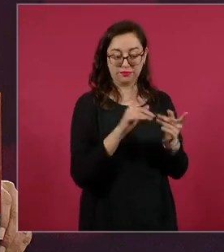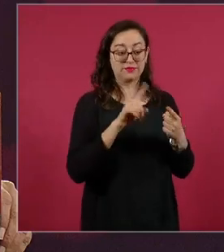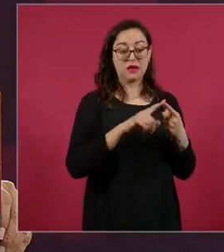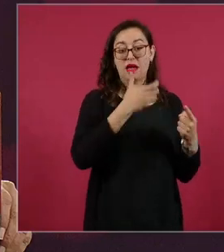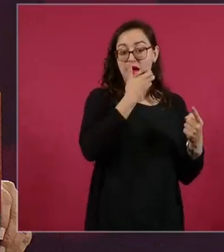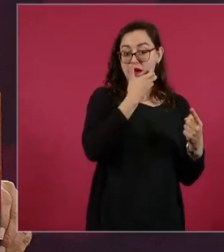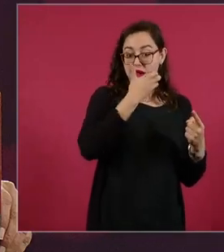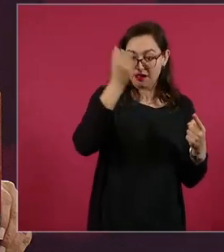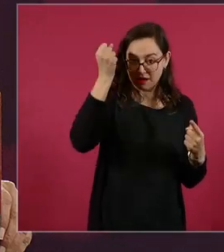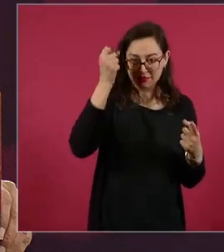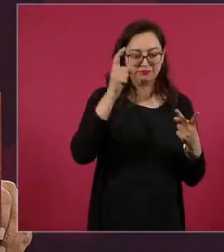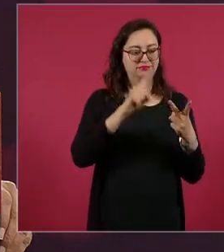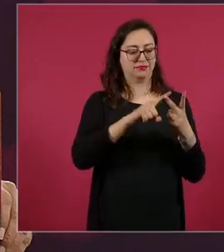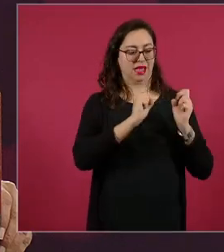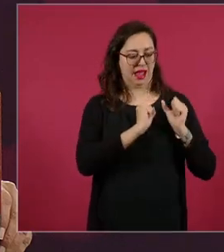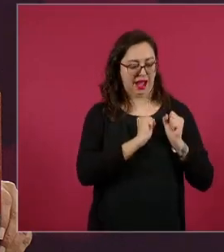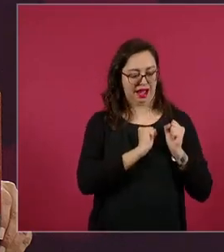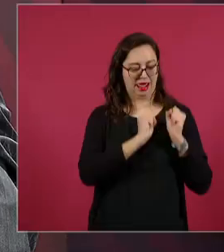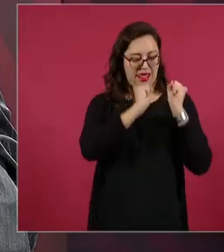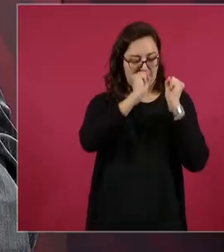dedazo la cargada